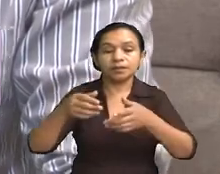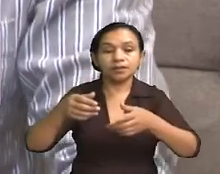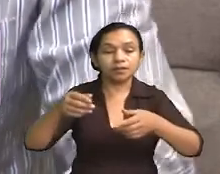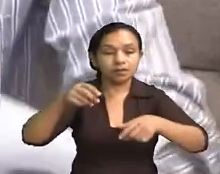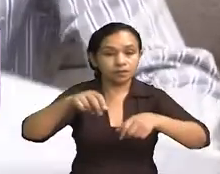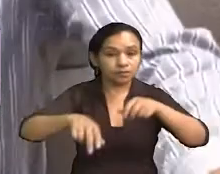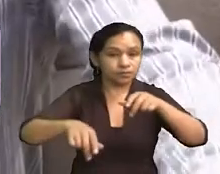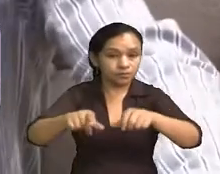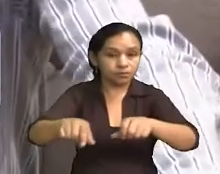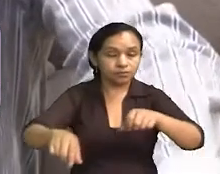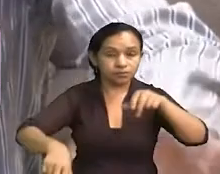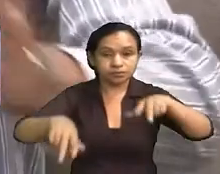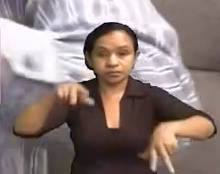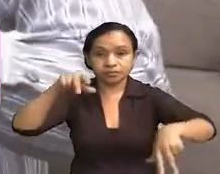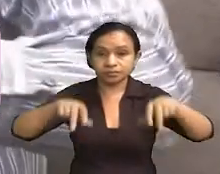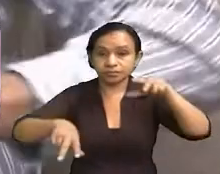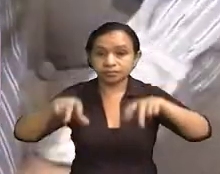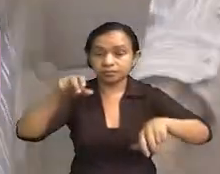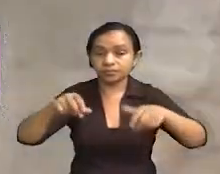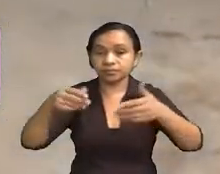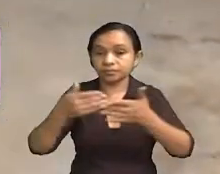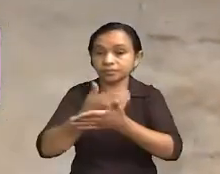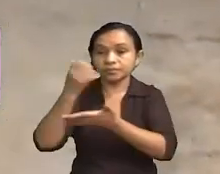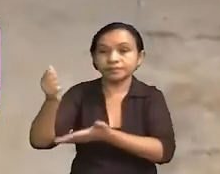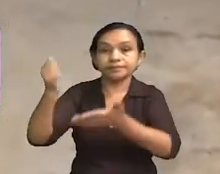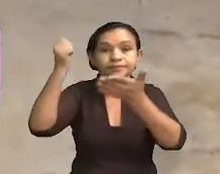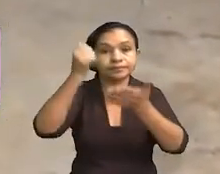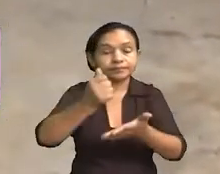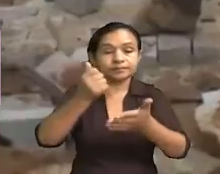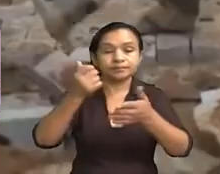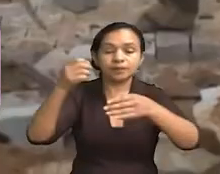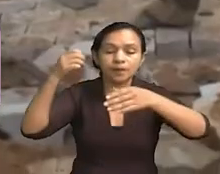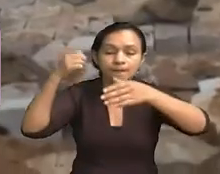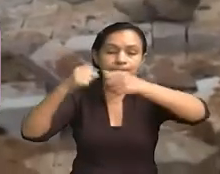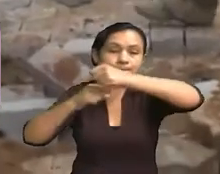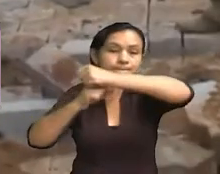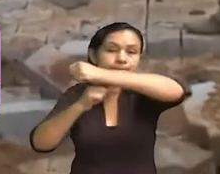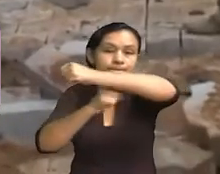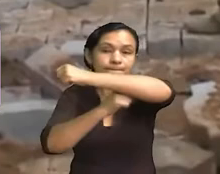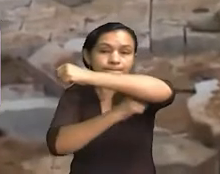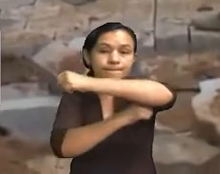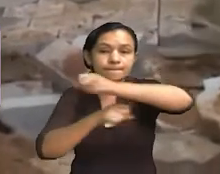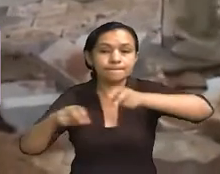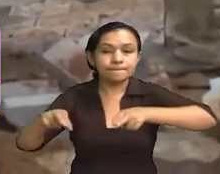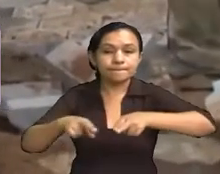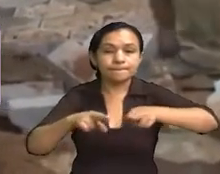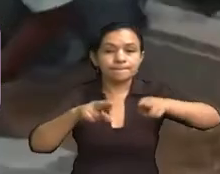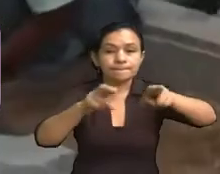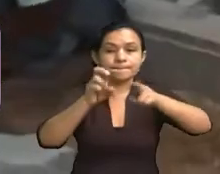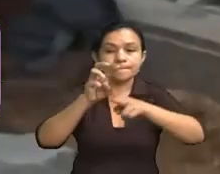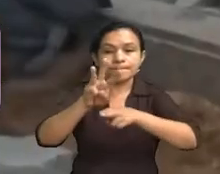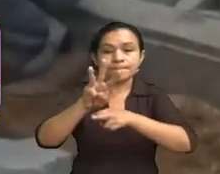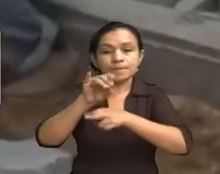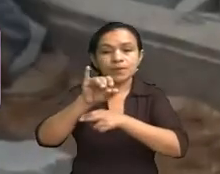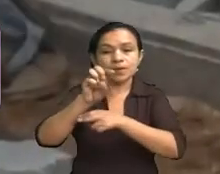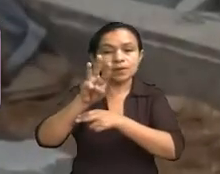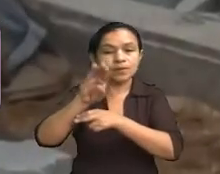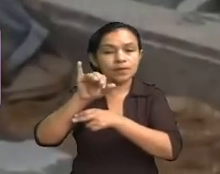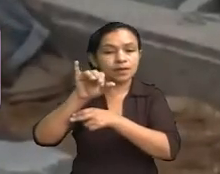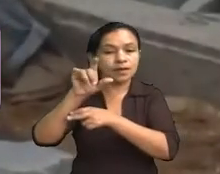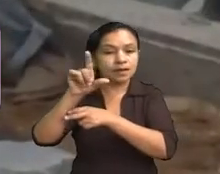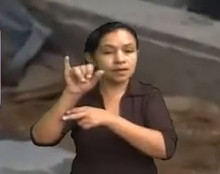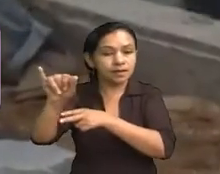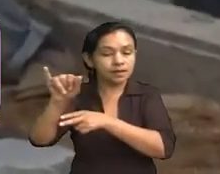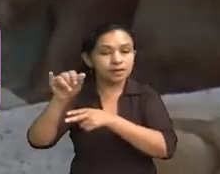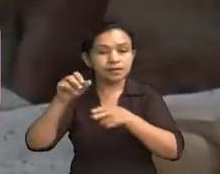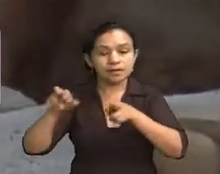también está previsto en el plan de inversión pública construir un gran puente que es en el río, el puente Huihuilí, que es en